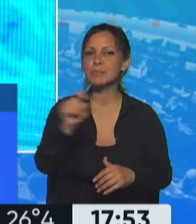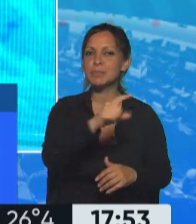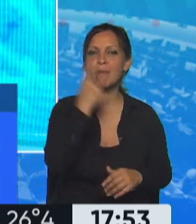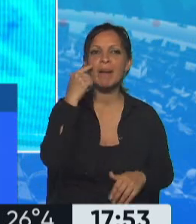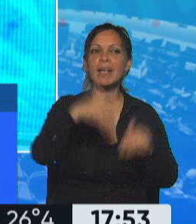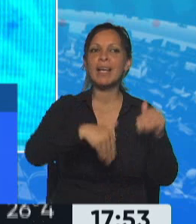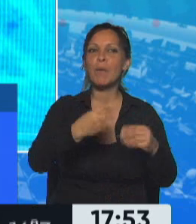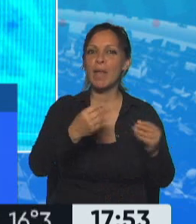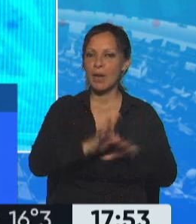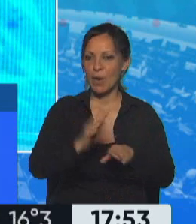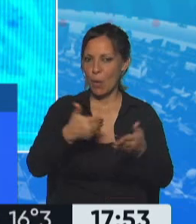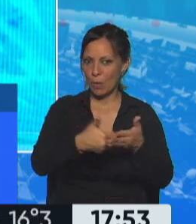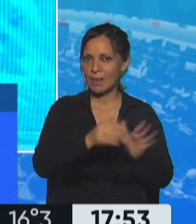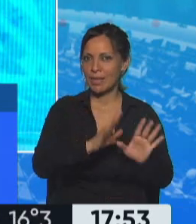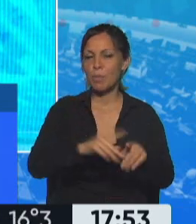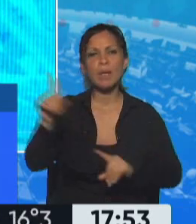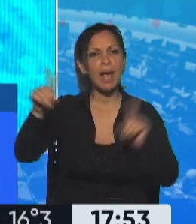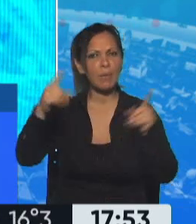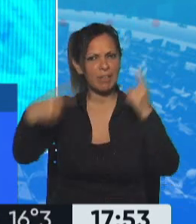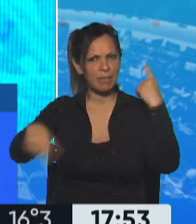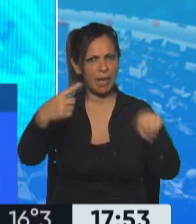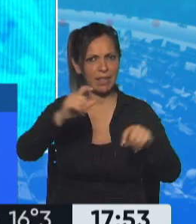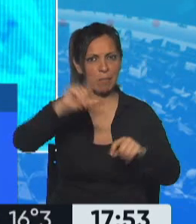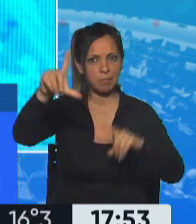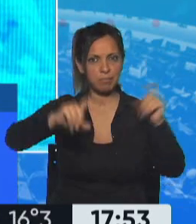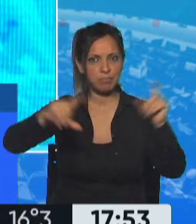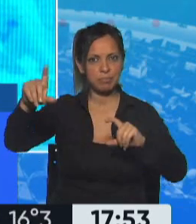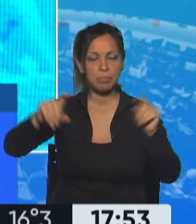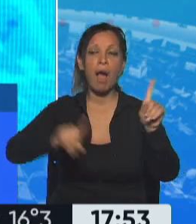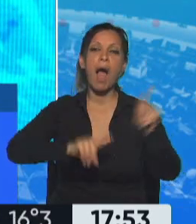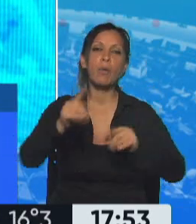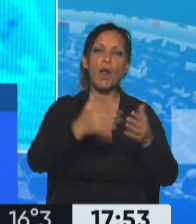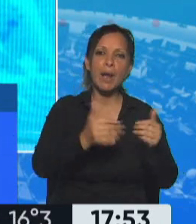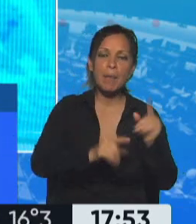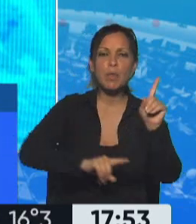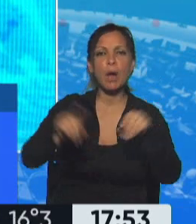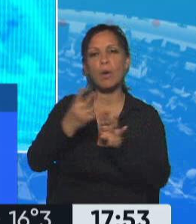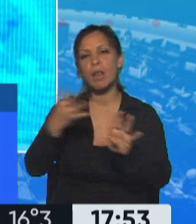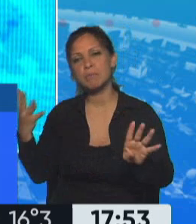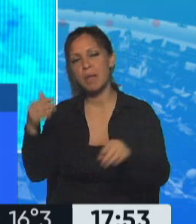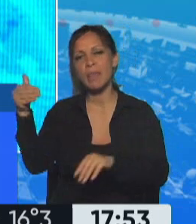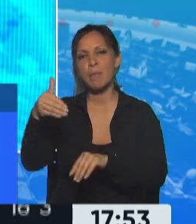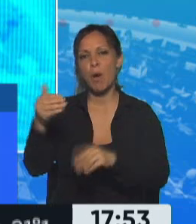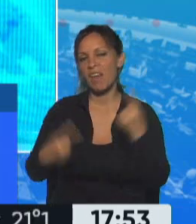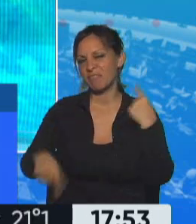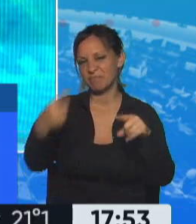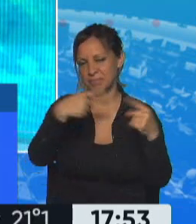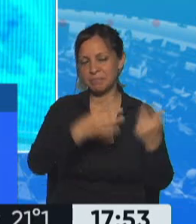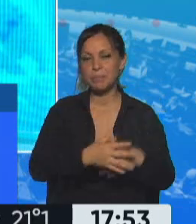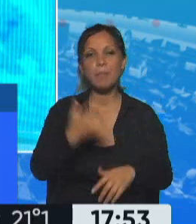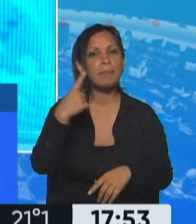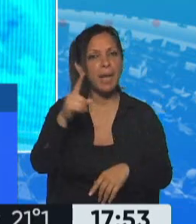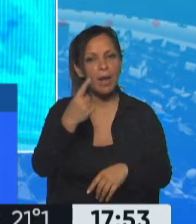votaron, ¿no? Sí. ¿Y, porque hay diferencias. En algunos lugares realmente fue rápido, fue ágil. En otros hubo un poquito más de cola o un poquito más de demora. Pero hablemos de